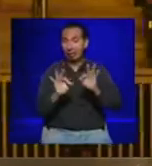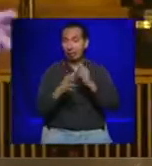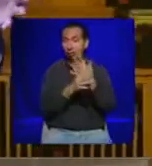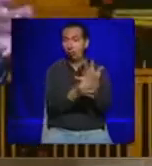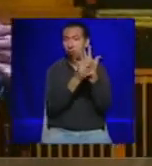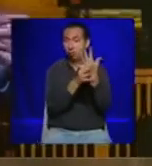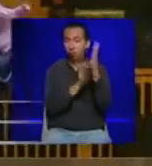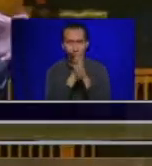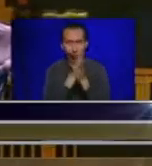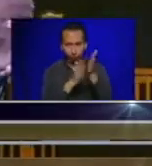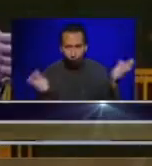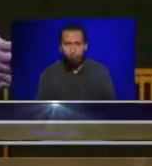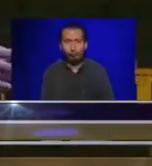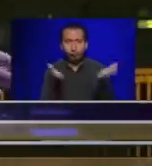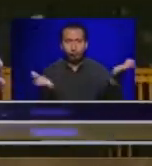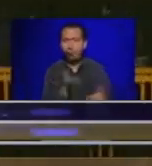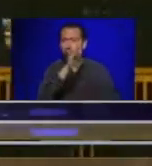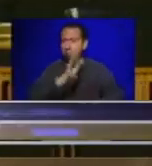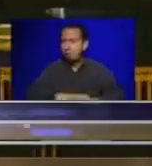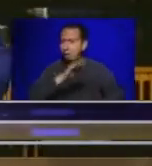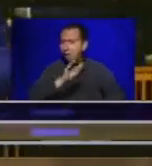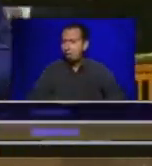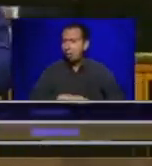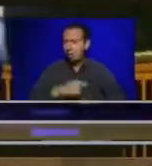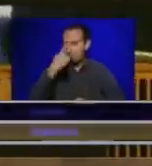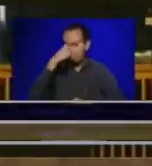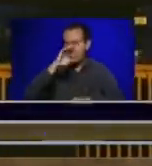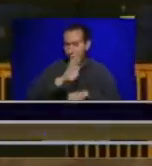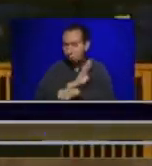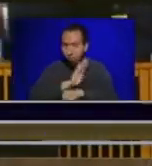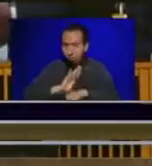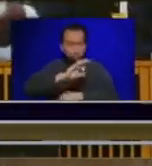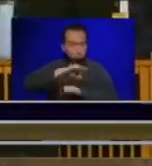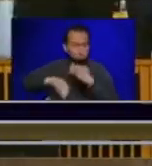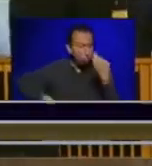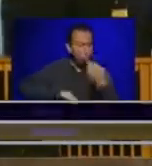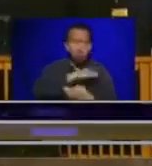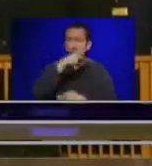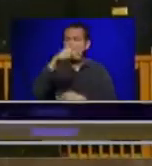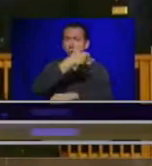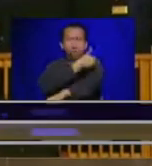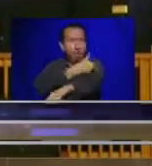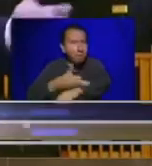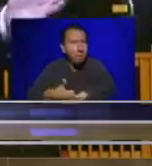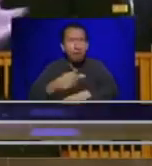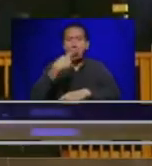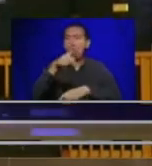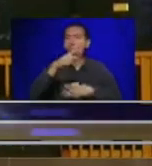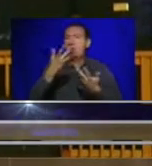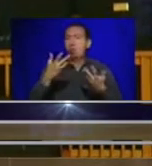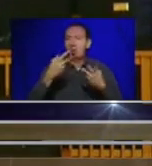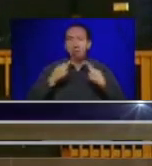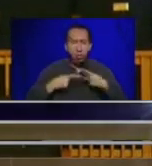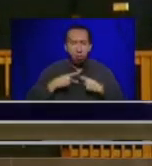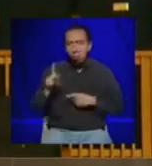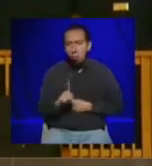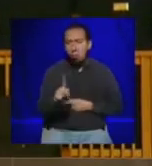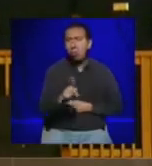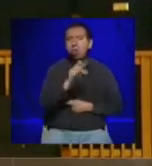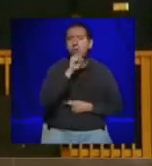enfocar los recursos públicos para favorecer a las personas, a sus familias y a sus comunidades.